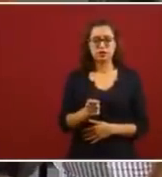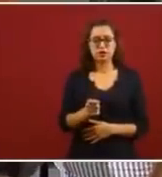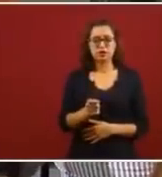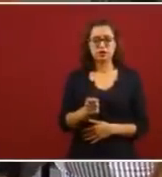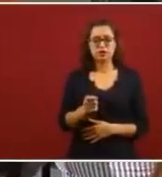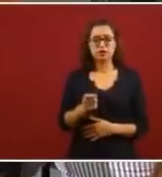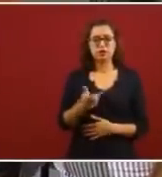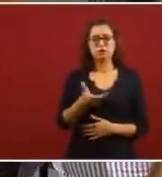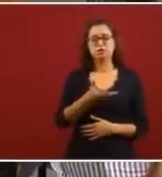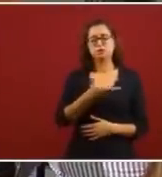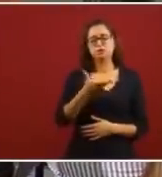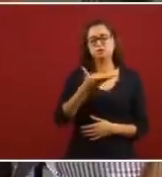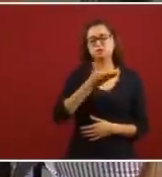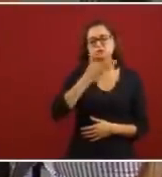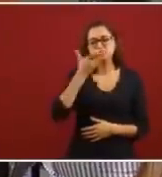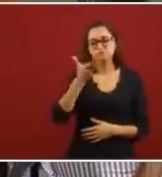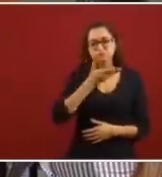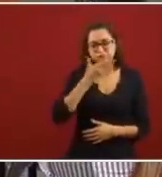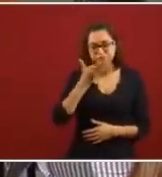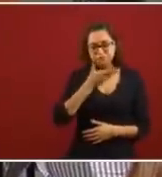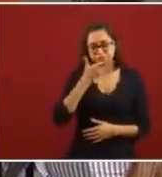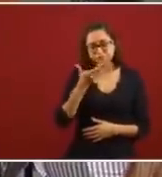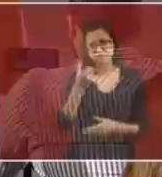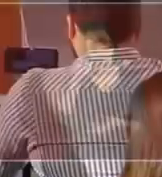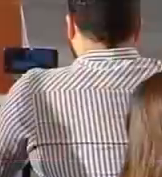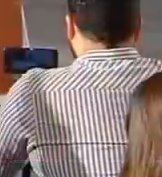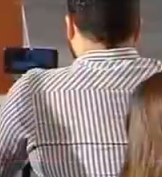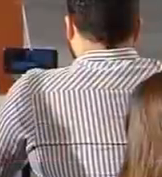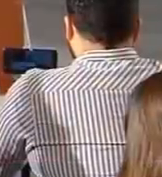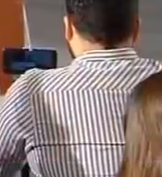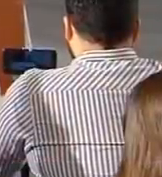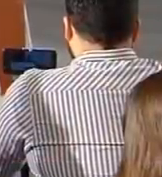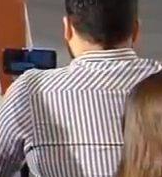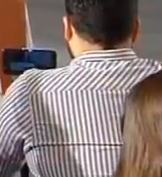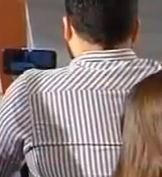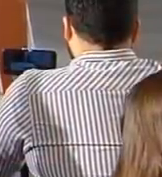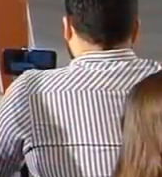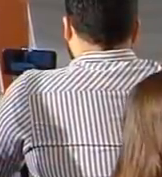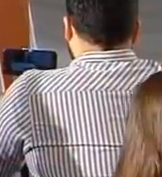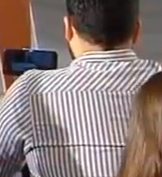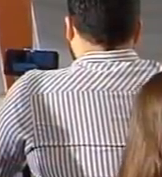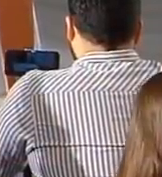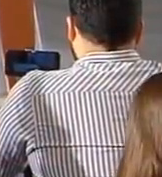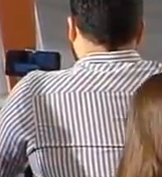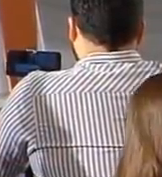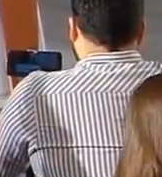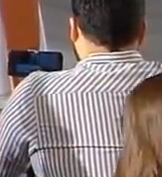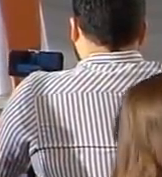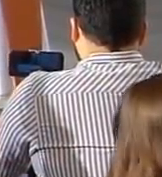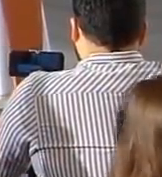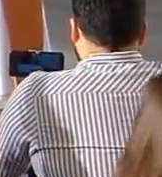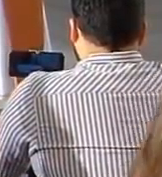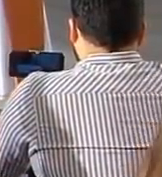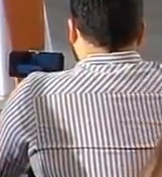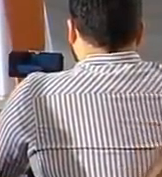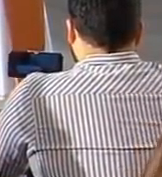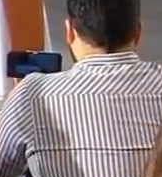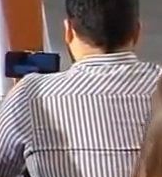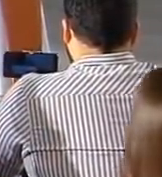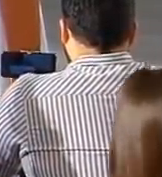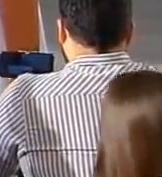las costumbres que vienen de las grandes civilizaciones de